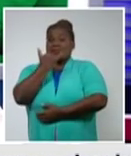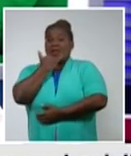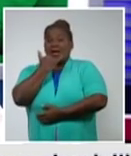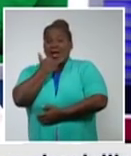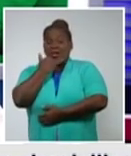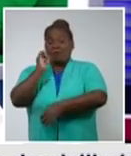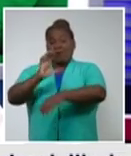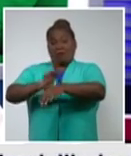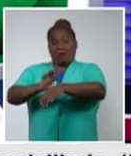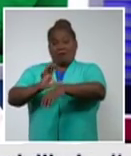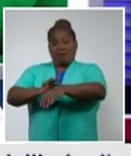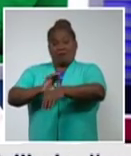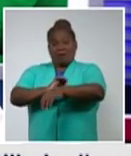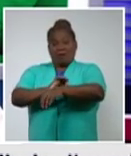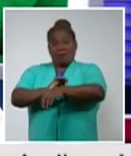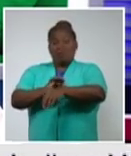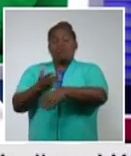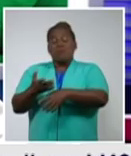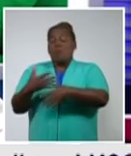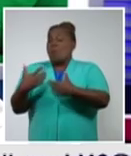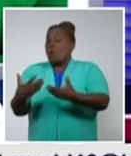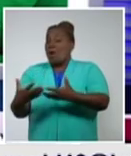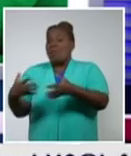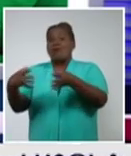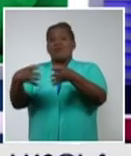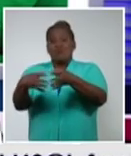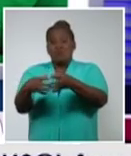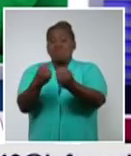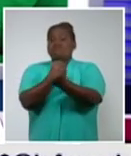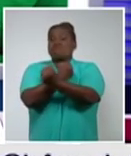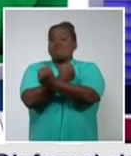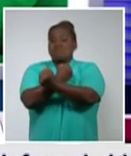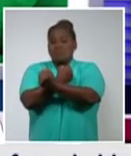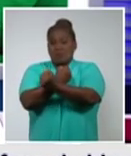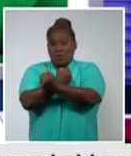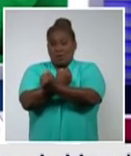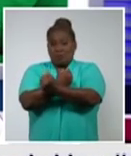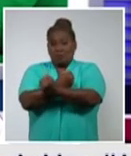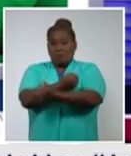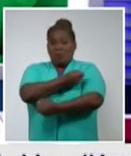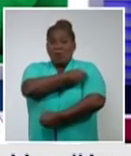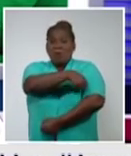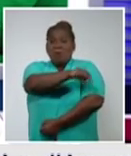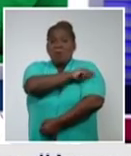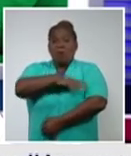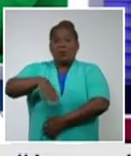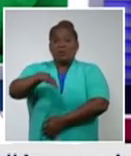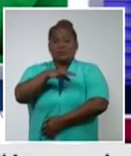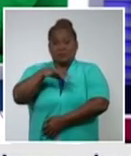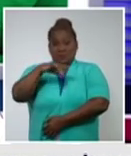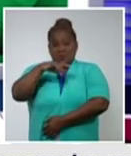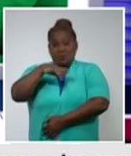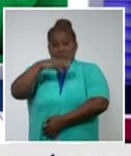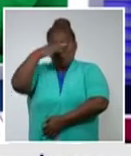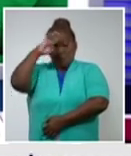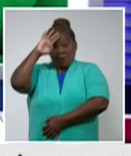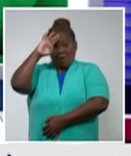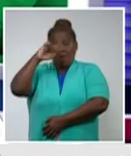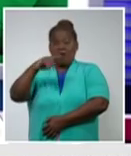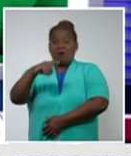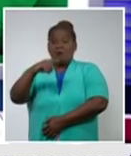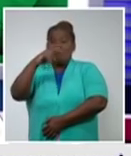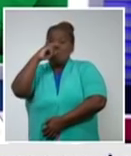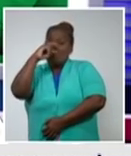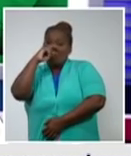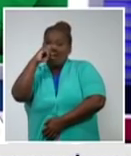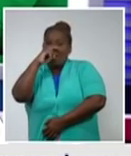enfermando, son grupos de mucho riesgo en nuestra población, por su edad y por las morbilidades que lo